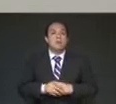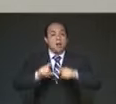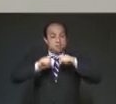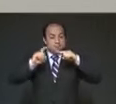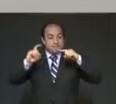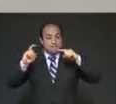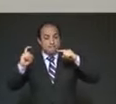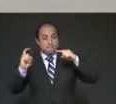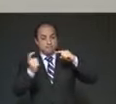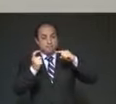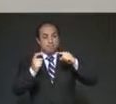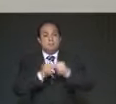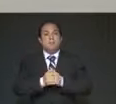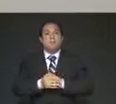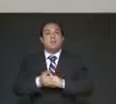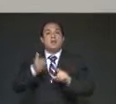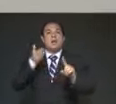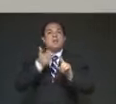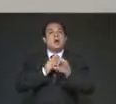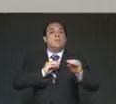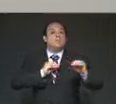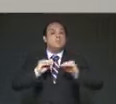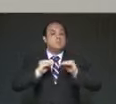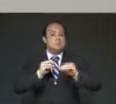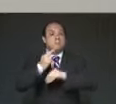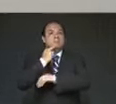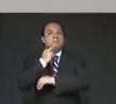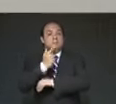una obra de movilidad para mejorar